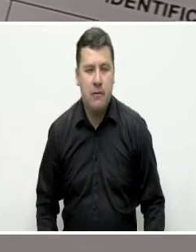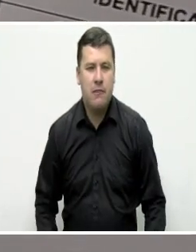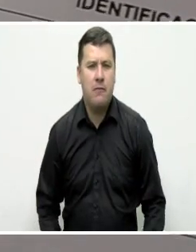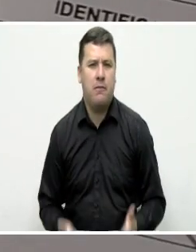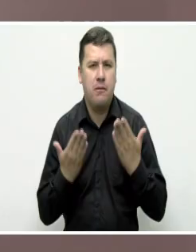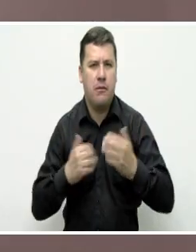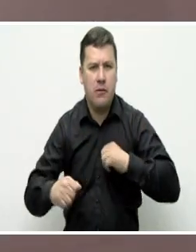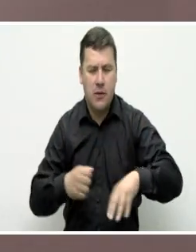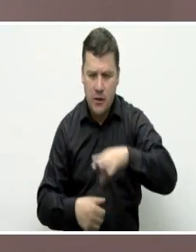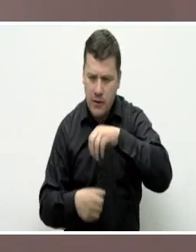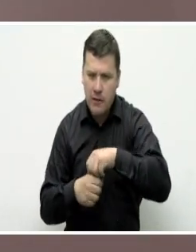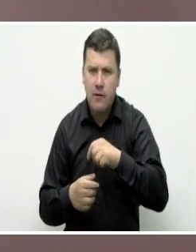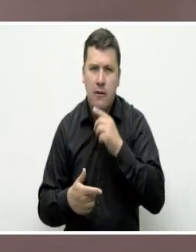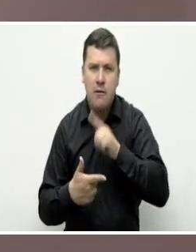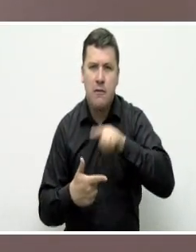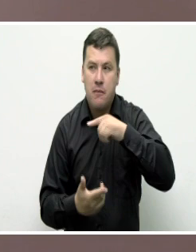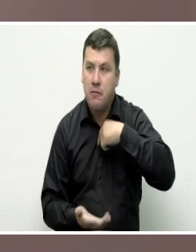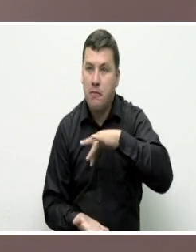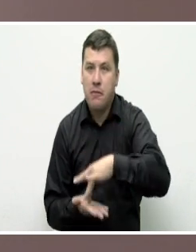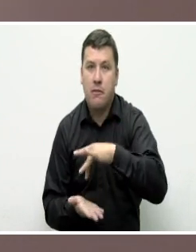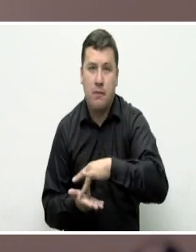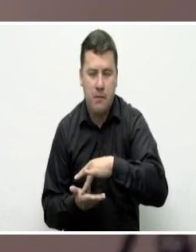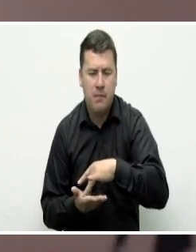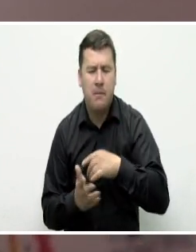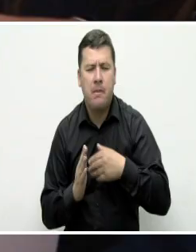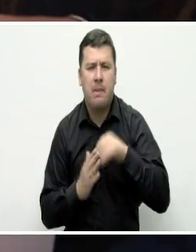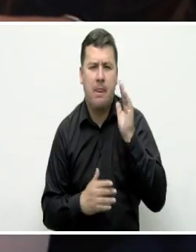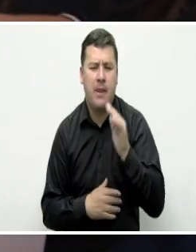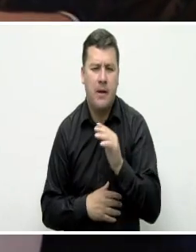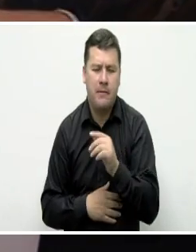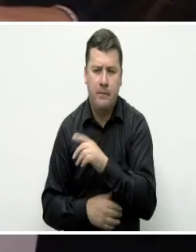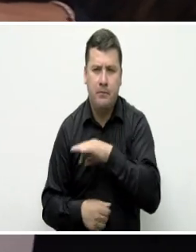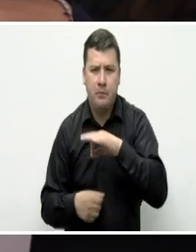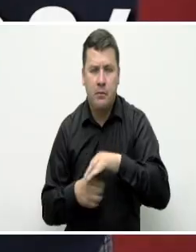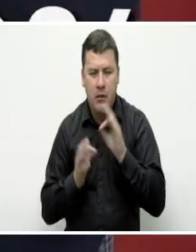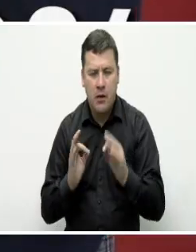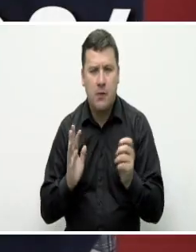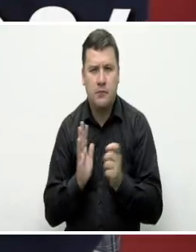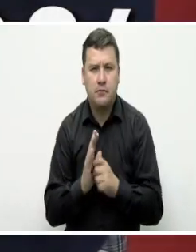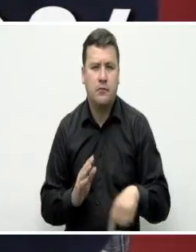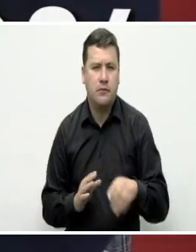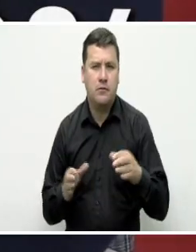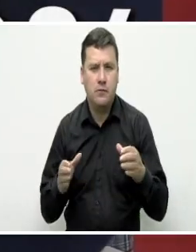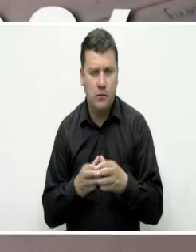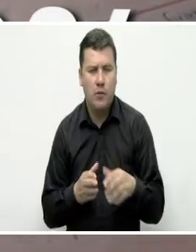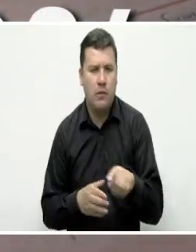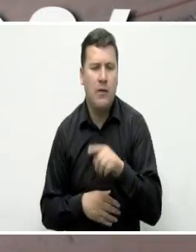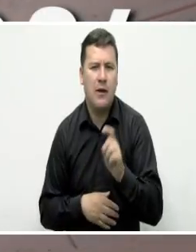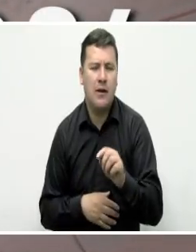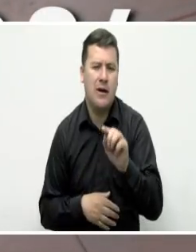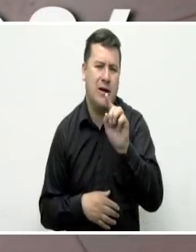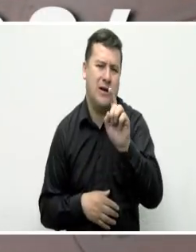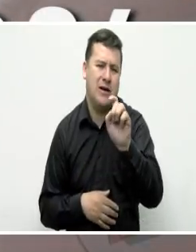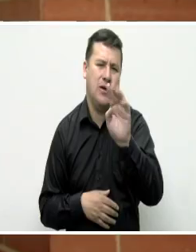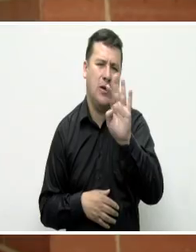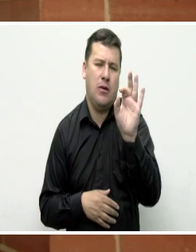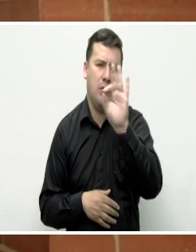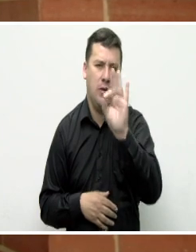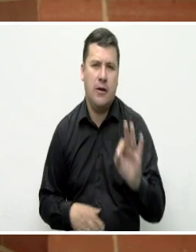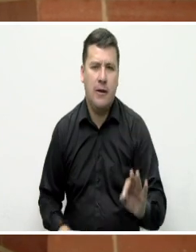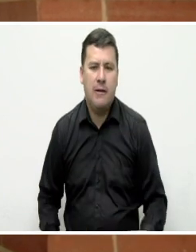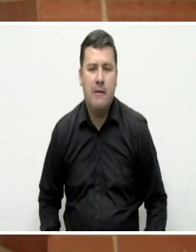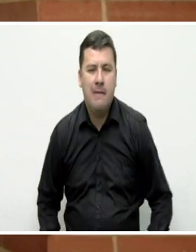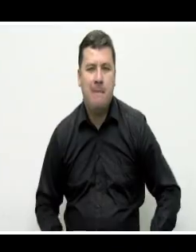pena destacar los índices de participación que superaron los de las elecciones reales, pues se situó en el 69%.